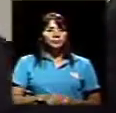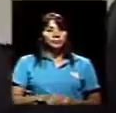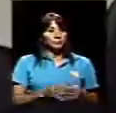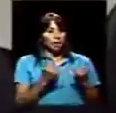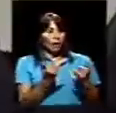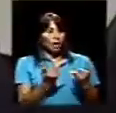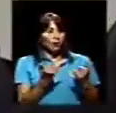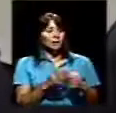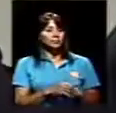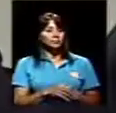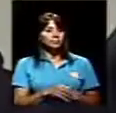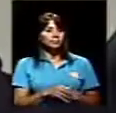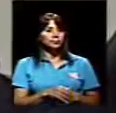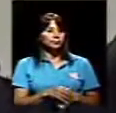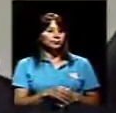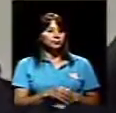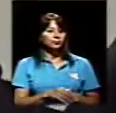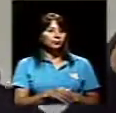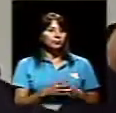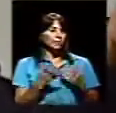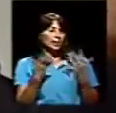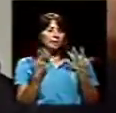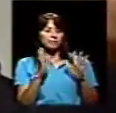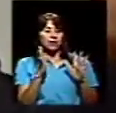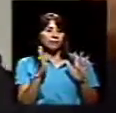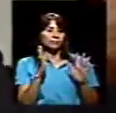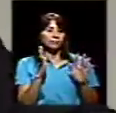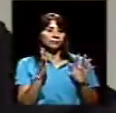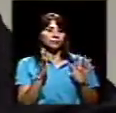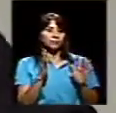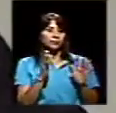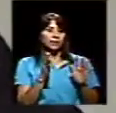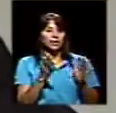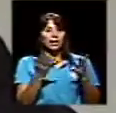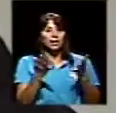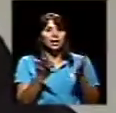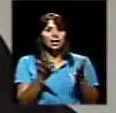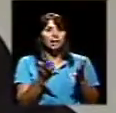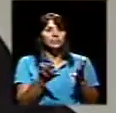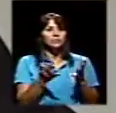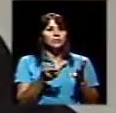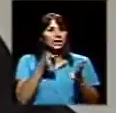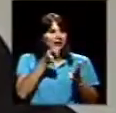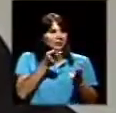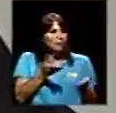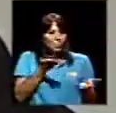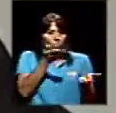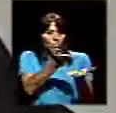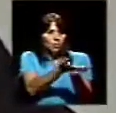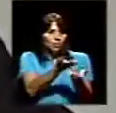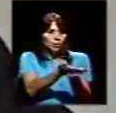Pensaría, independiente de ya del destino de esta propuesta,